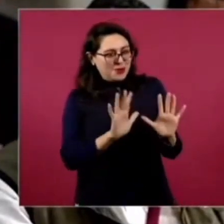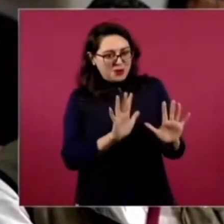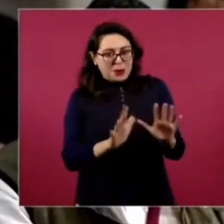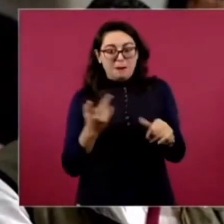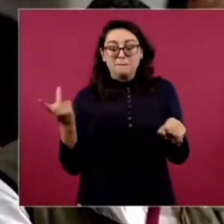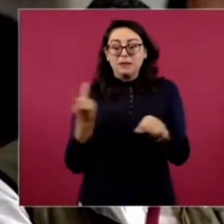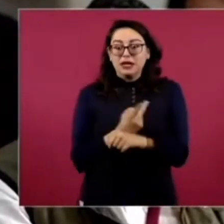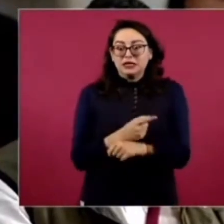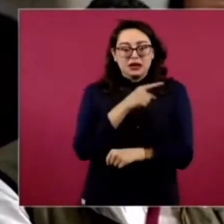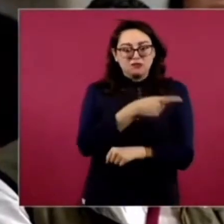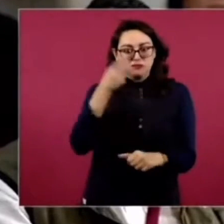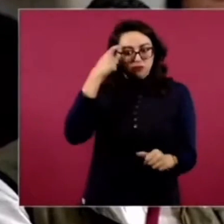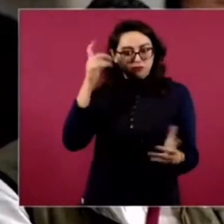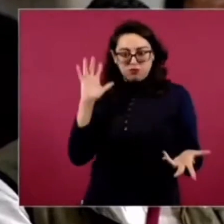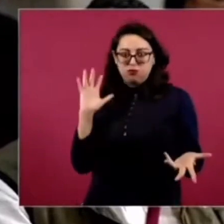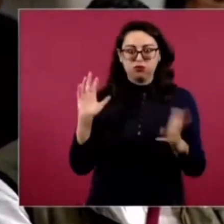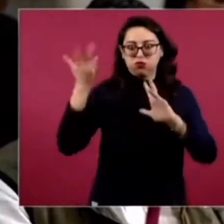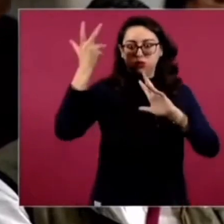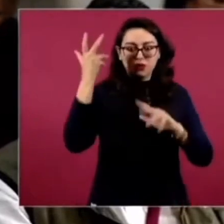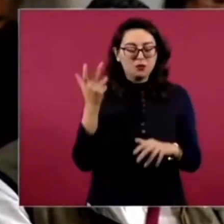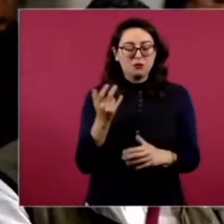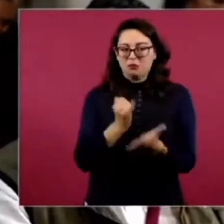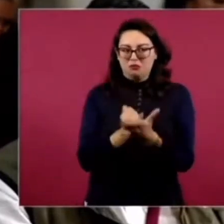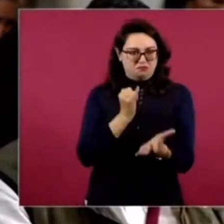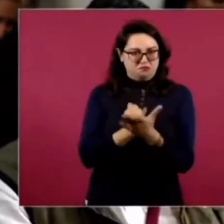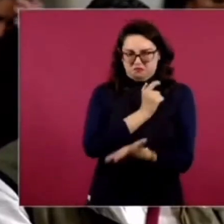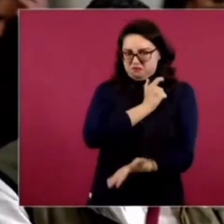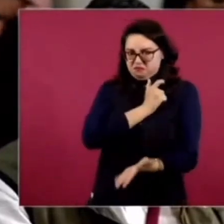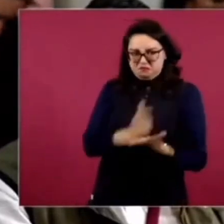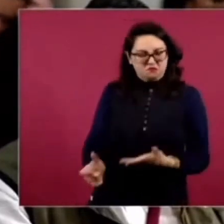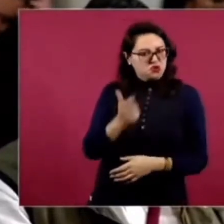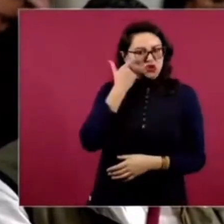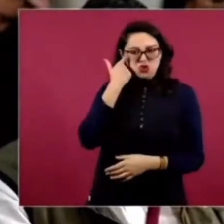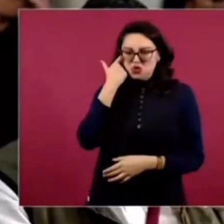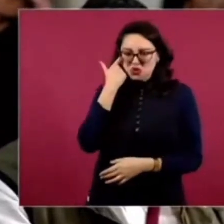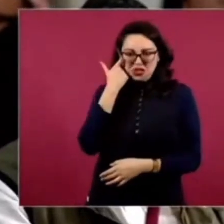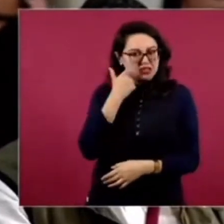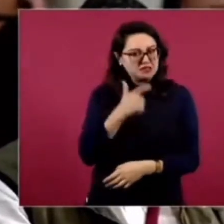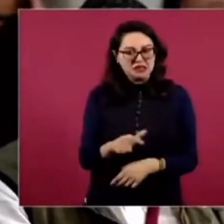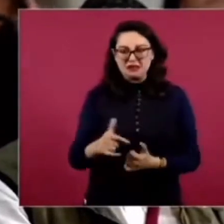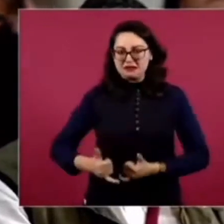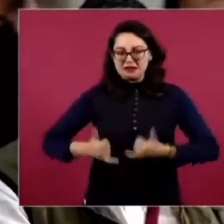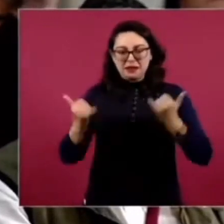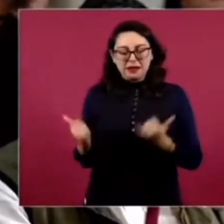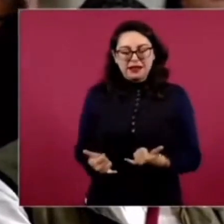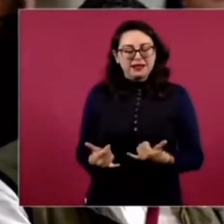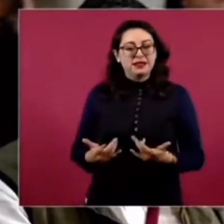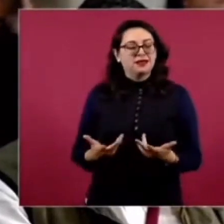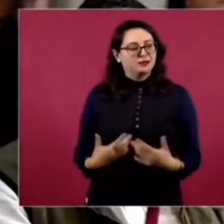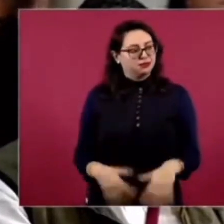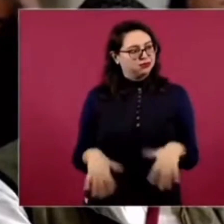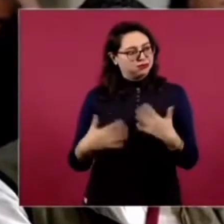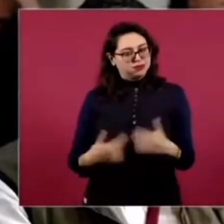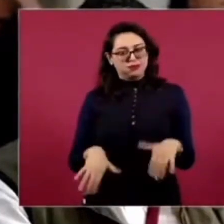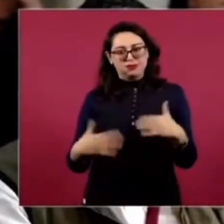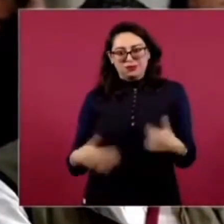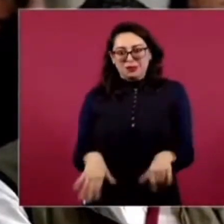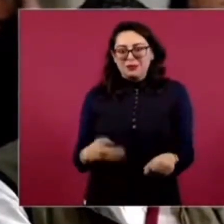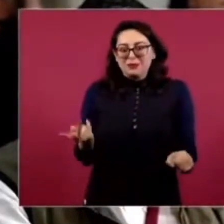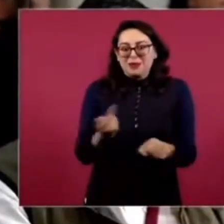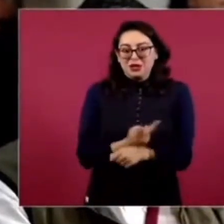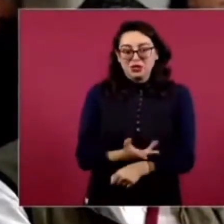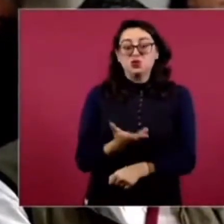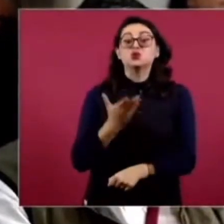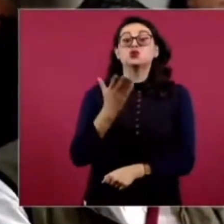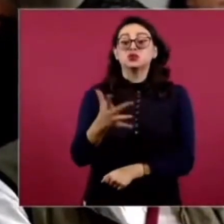él definitivamente no es lo suyo ni será. Preguntarle, presidente, en todos estos casos,